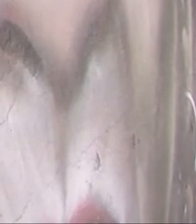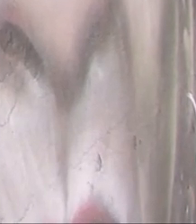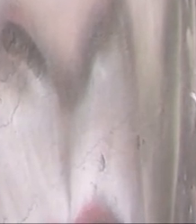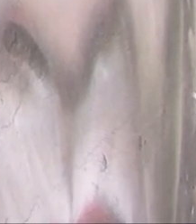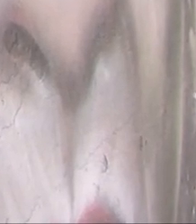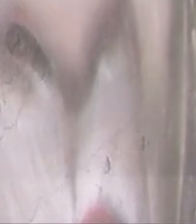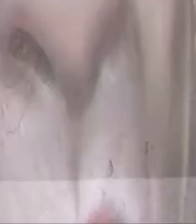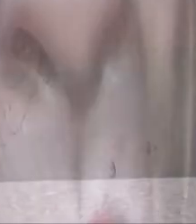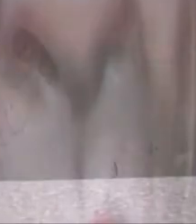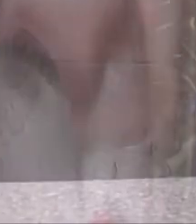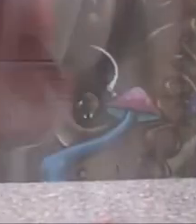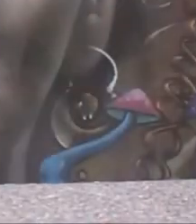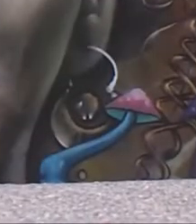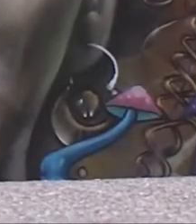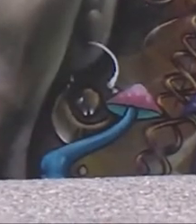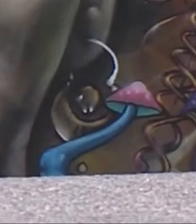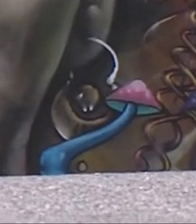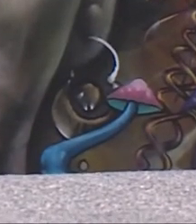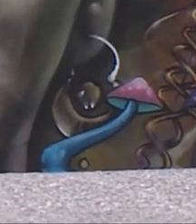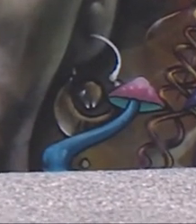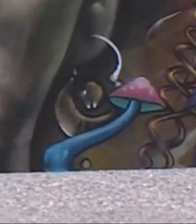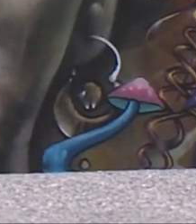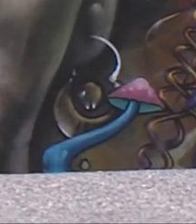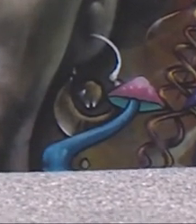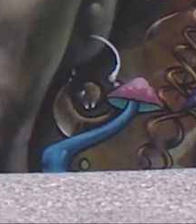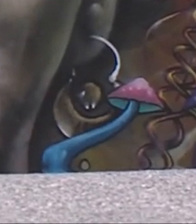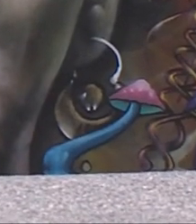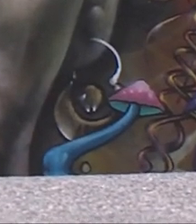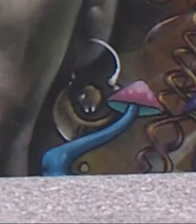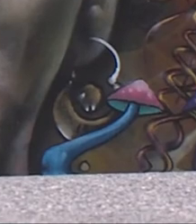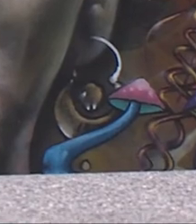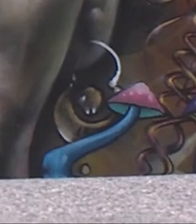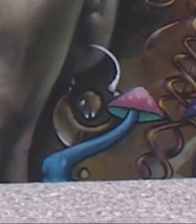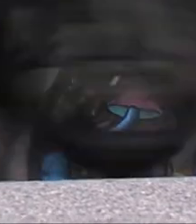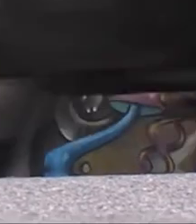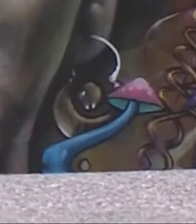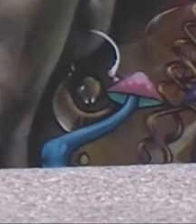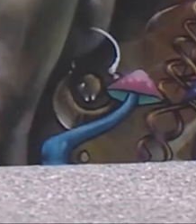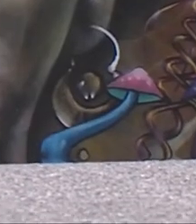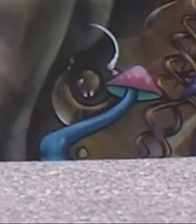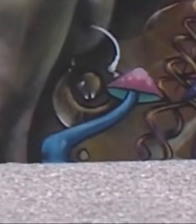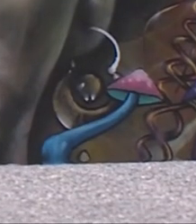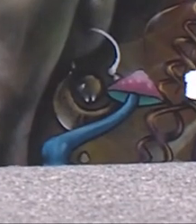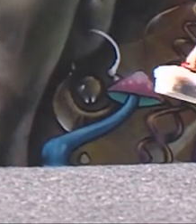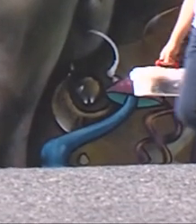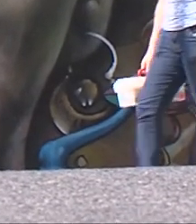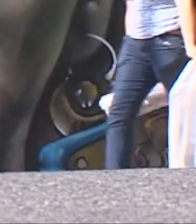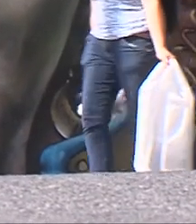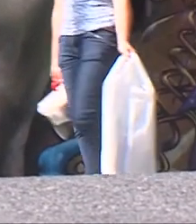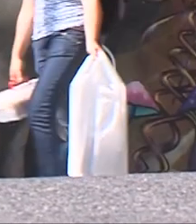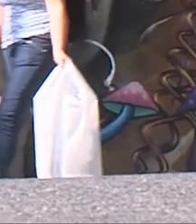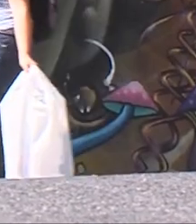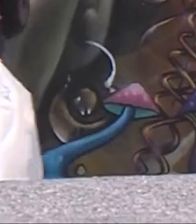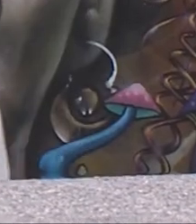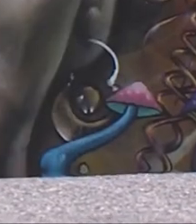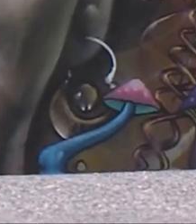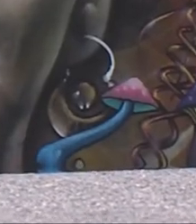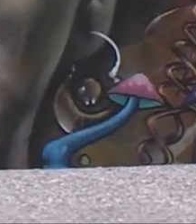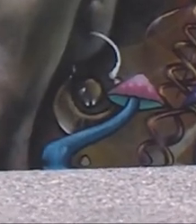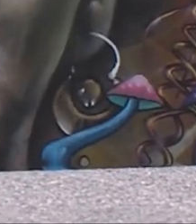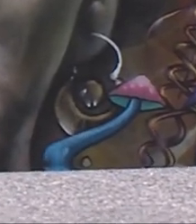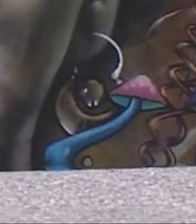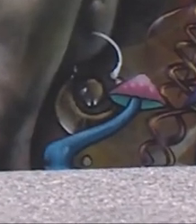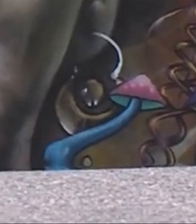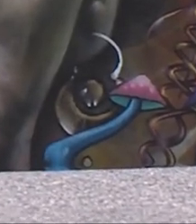puede verla y reinterpretarla de muchas maneras, ¿verdad? Llenando de colores los vocablos, hablo alto, salgamos